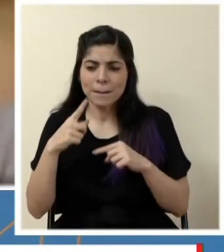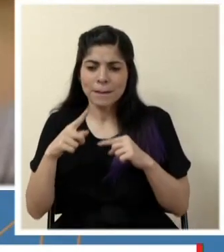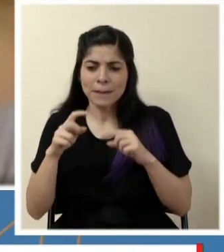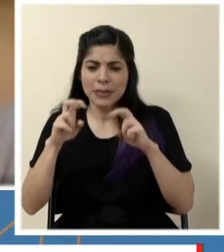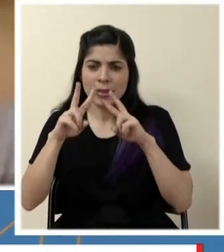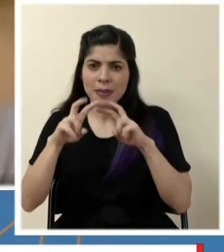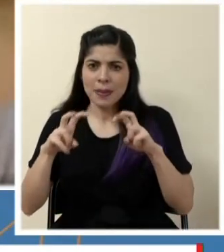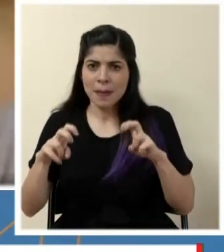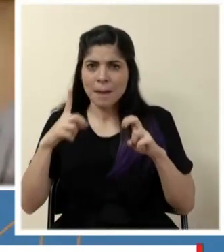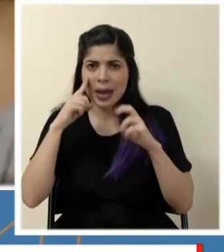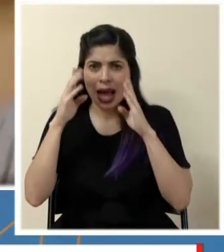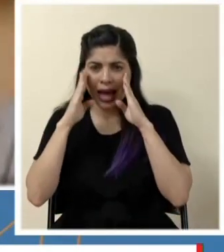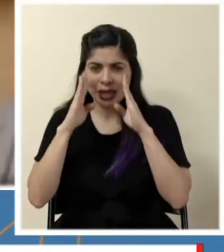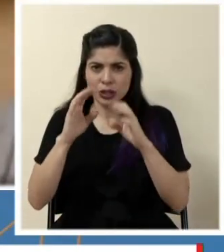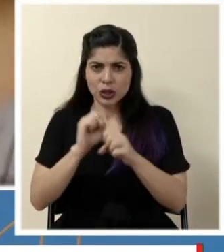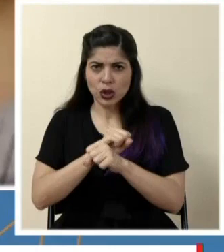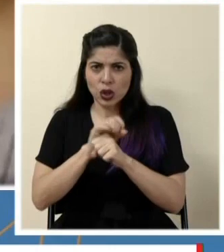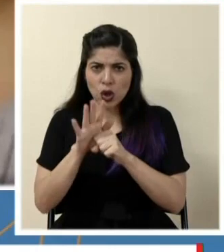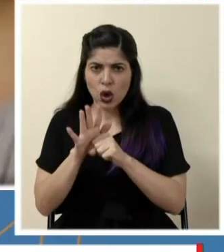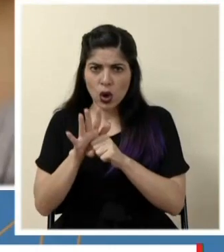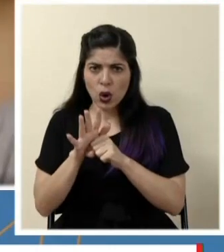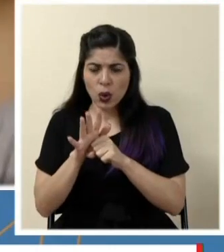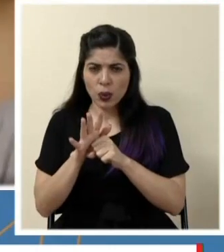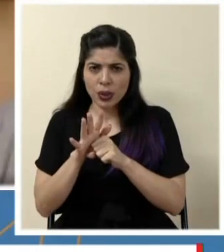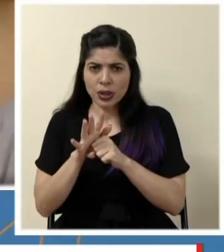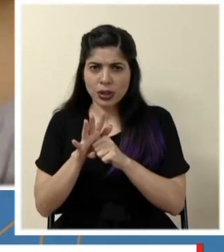detección del COVID-19. Los químicos